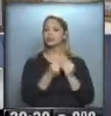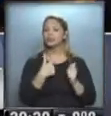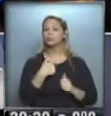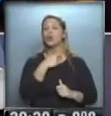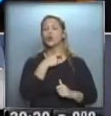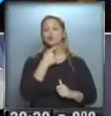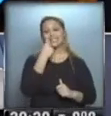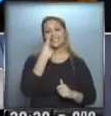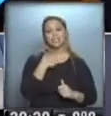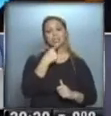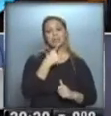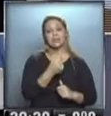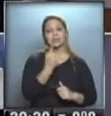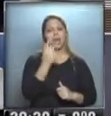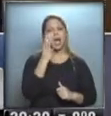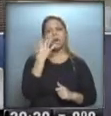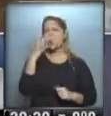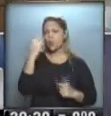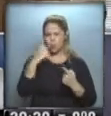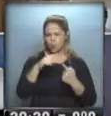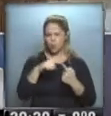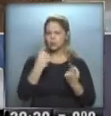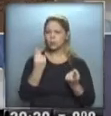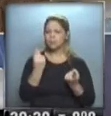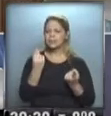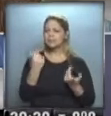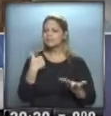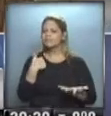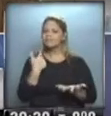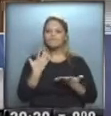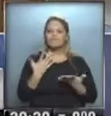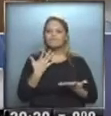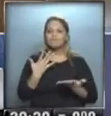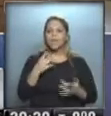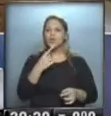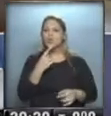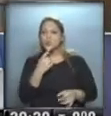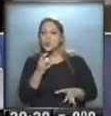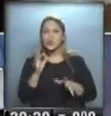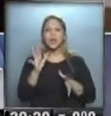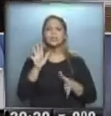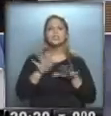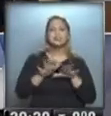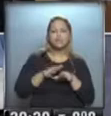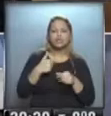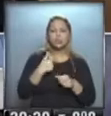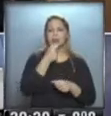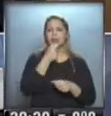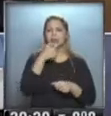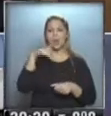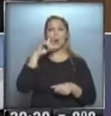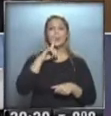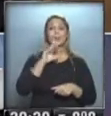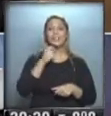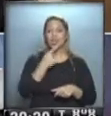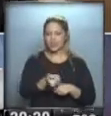interesaría a mí por lo menos destacar una sola cosa. Son los mitos que se generan muchas veces en los procesos electorales. Uno de ellos